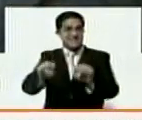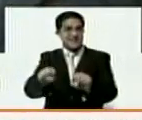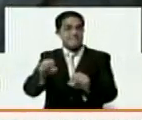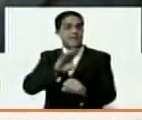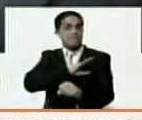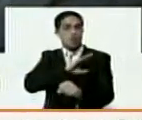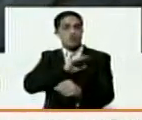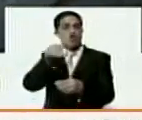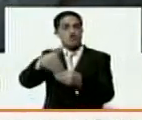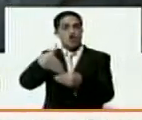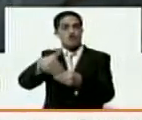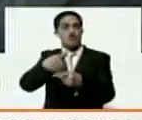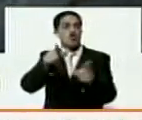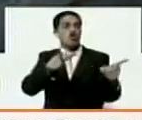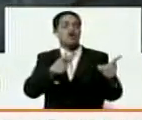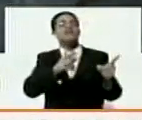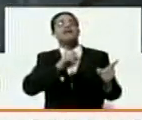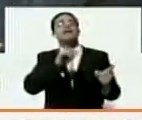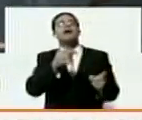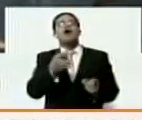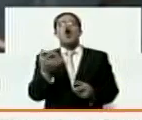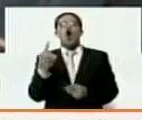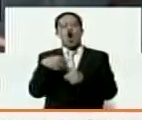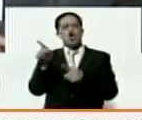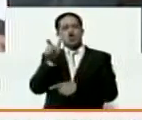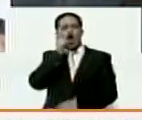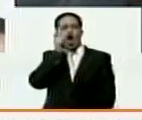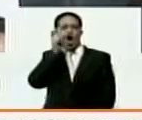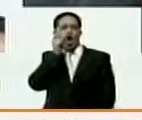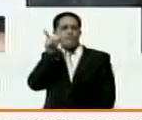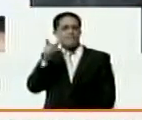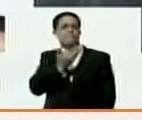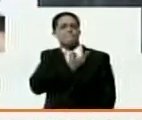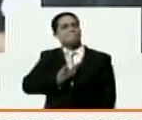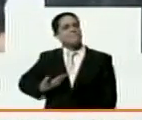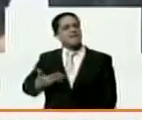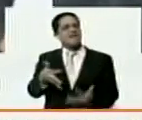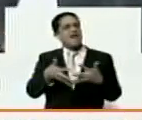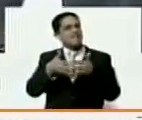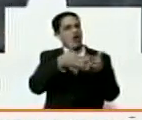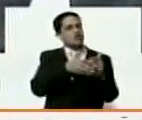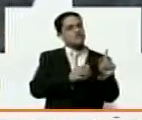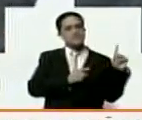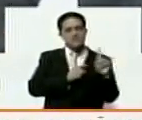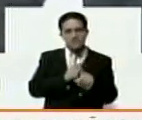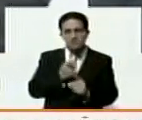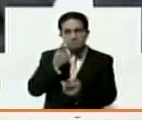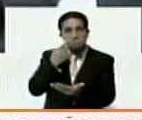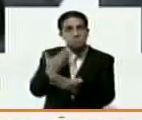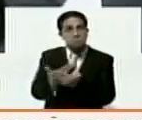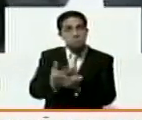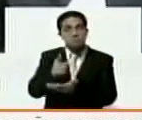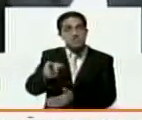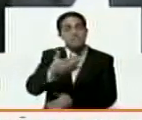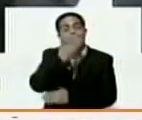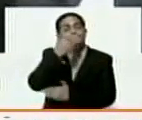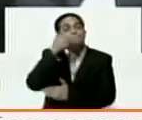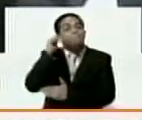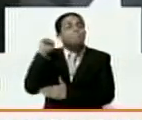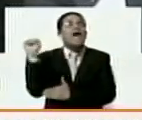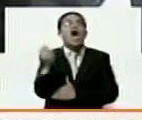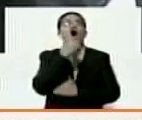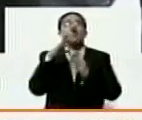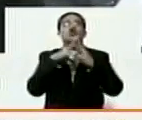Unidos, Jimmy Carter, definió como el sistema electoral mejor del mundo. Pero